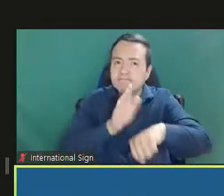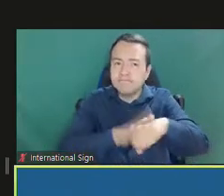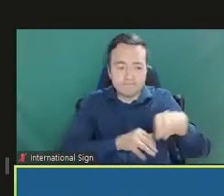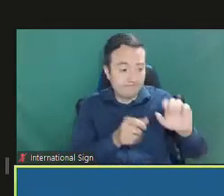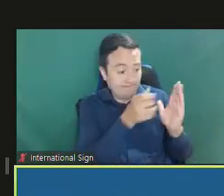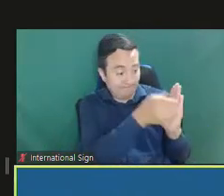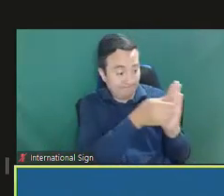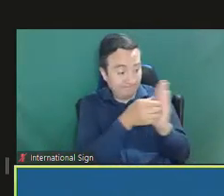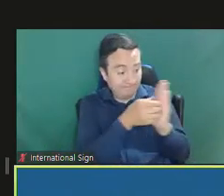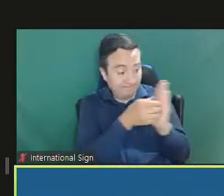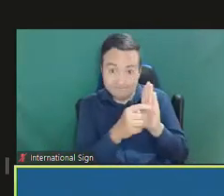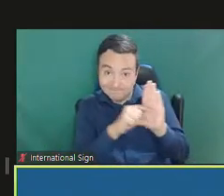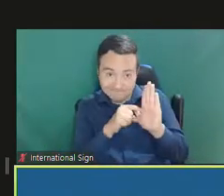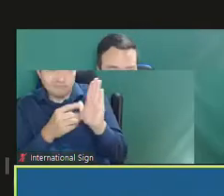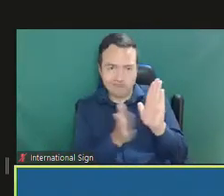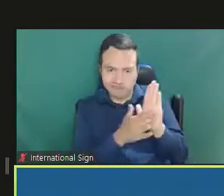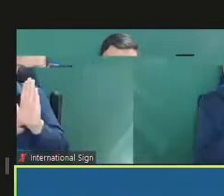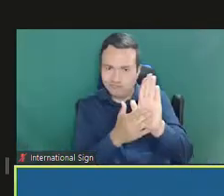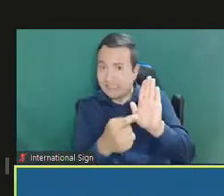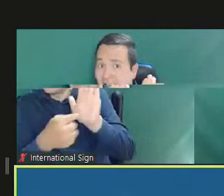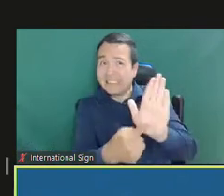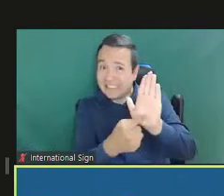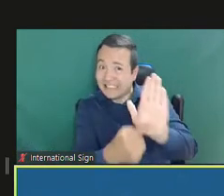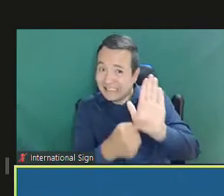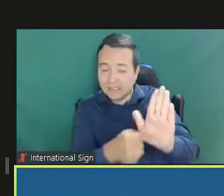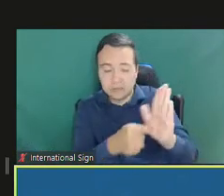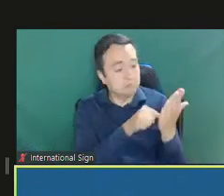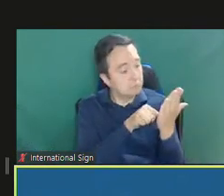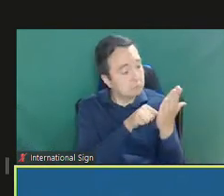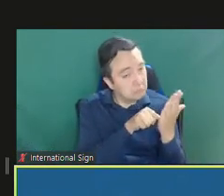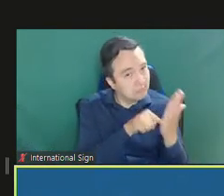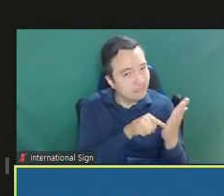de etiquetado o pro tolosa